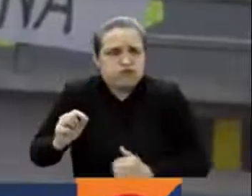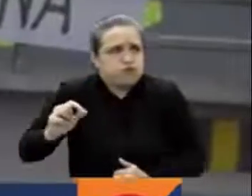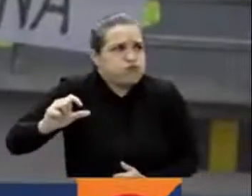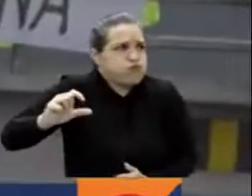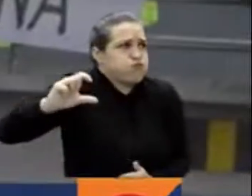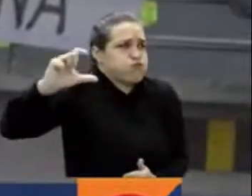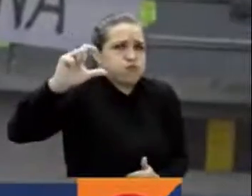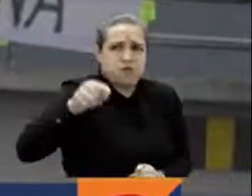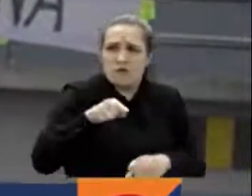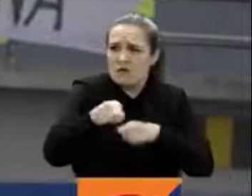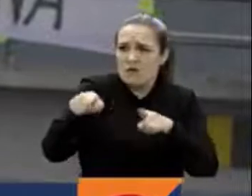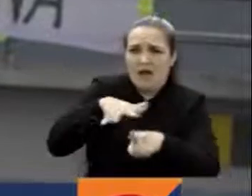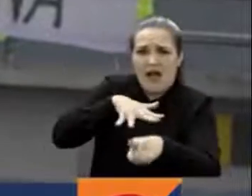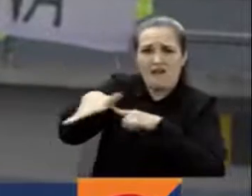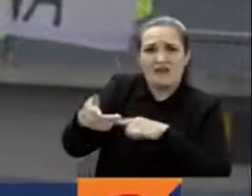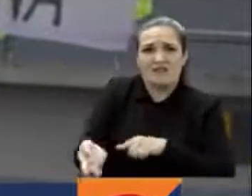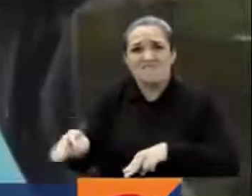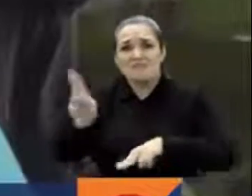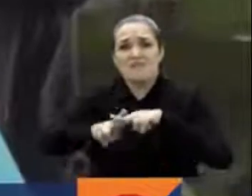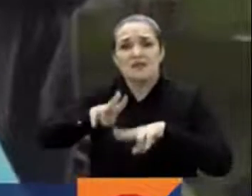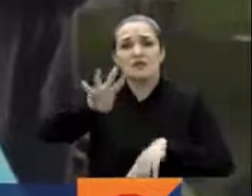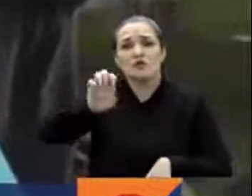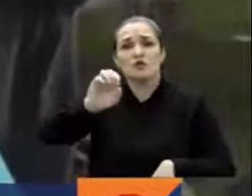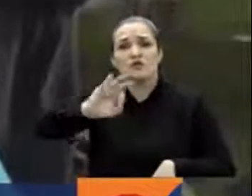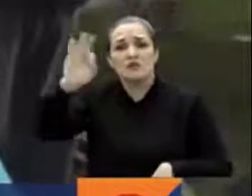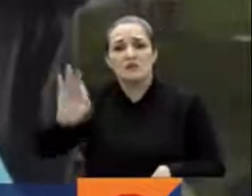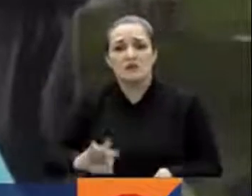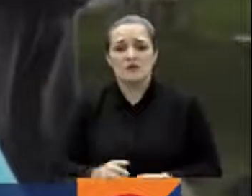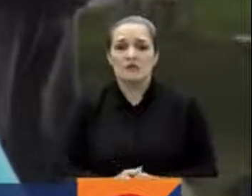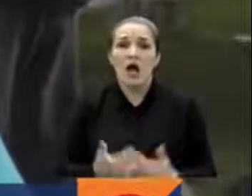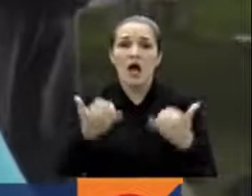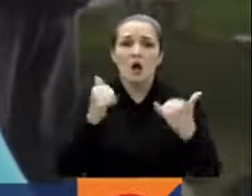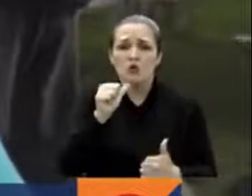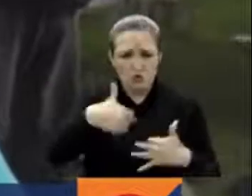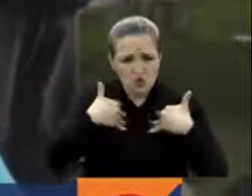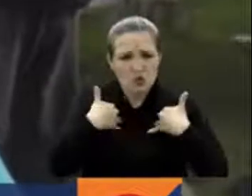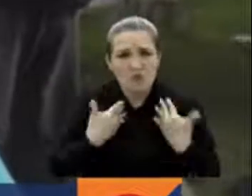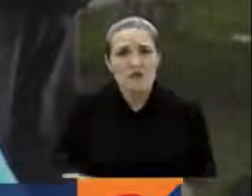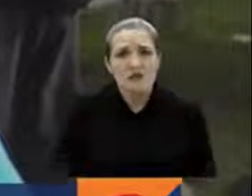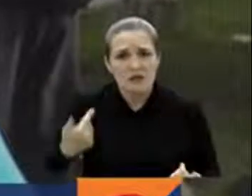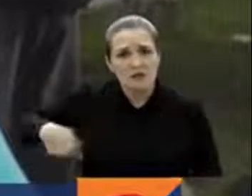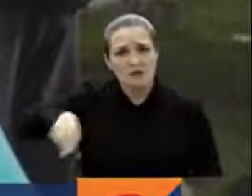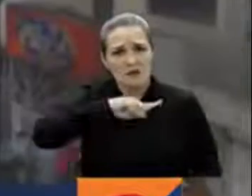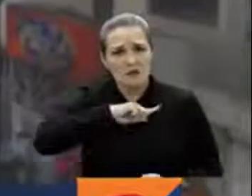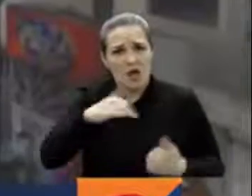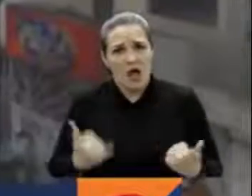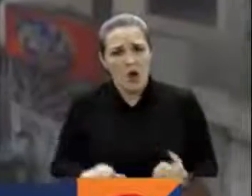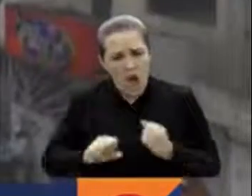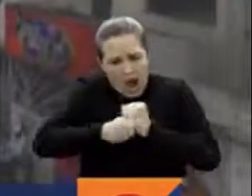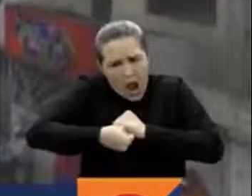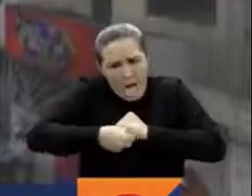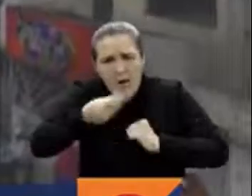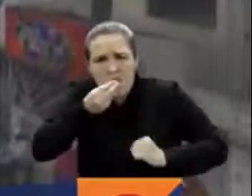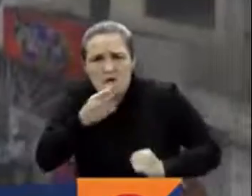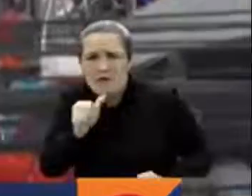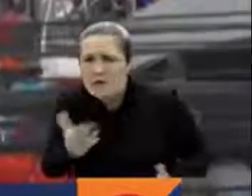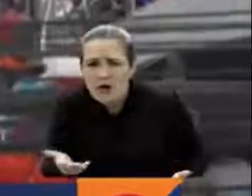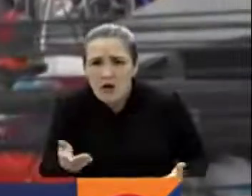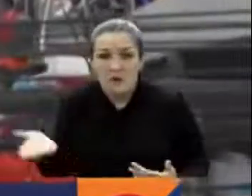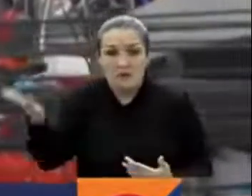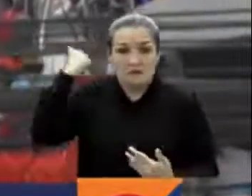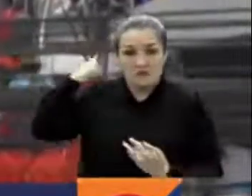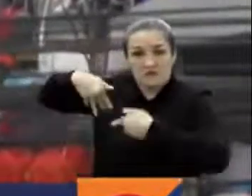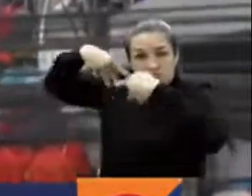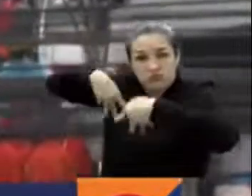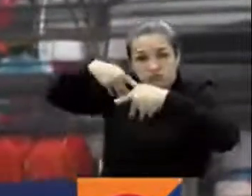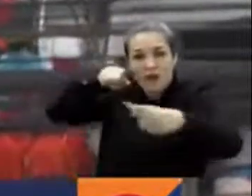en algunos casos hasta de un 90%. ¿Qué estamos sufriendo nosotros? Pasando de hambre. Miles de ellos llegaron hace unas horas